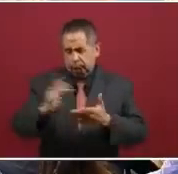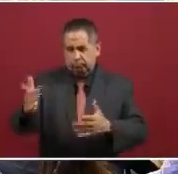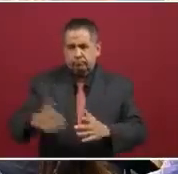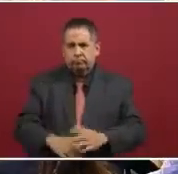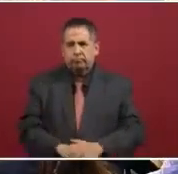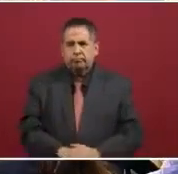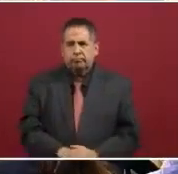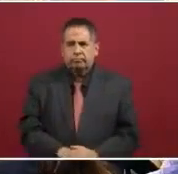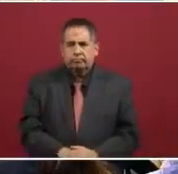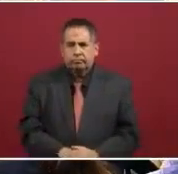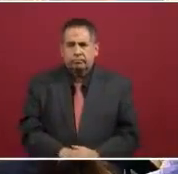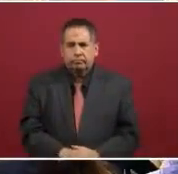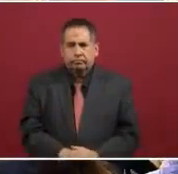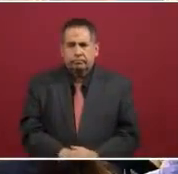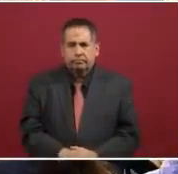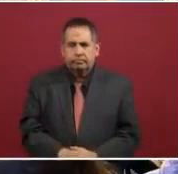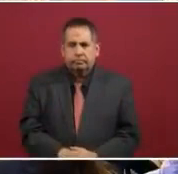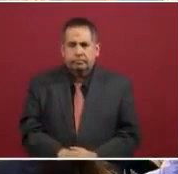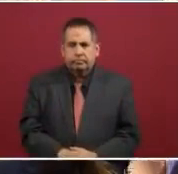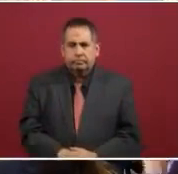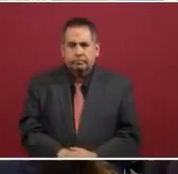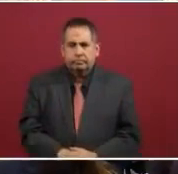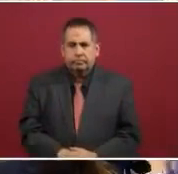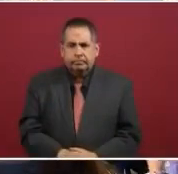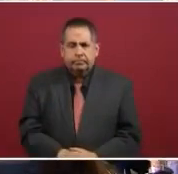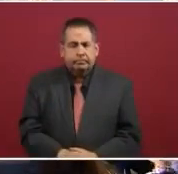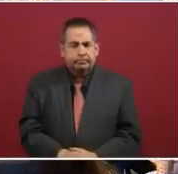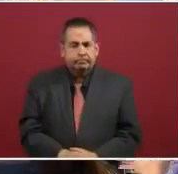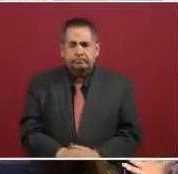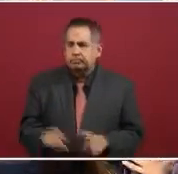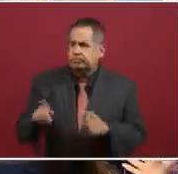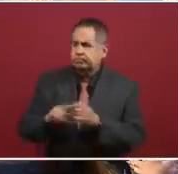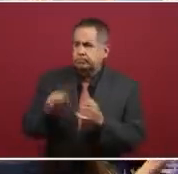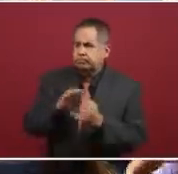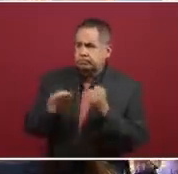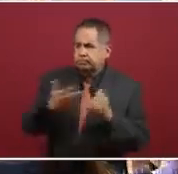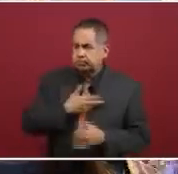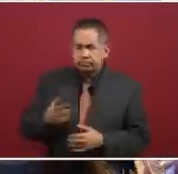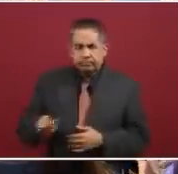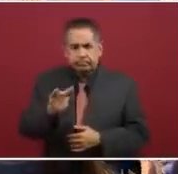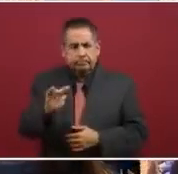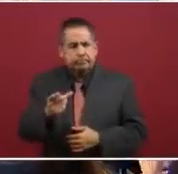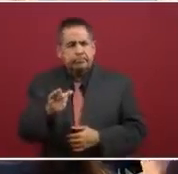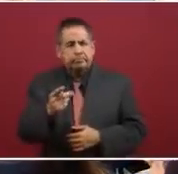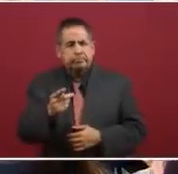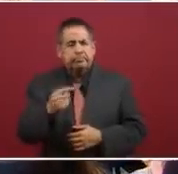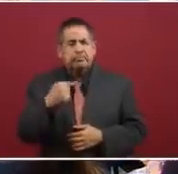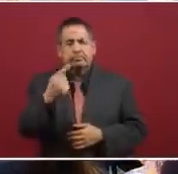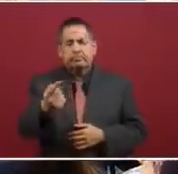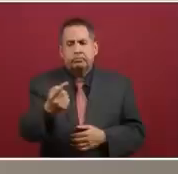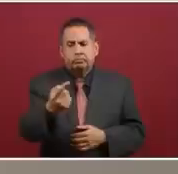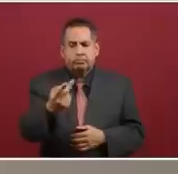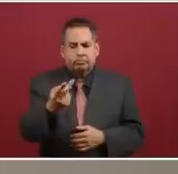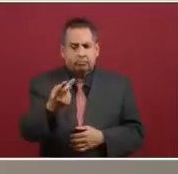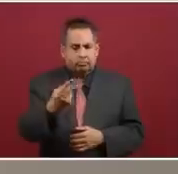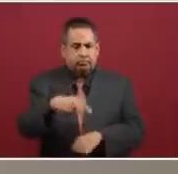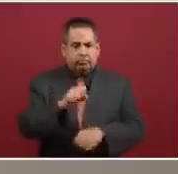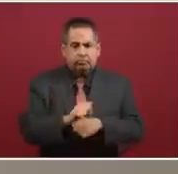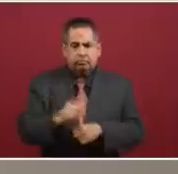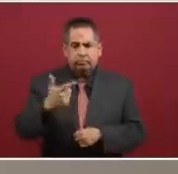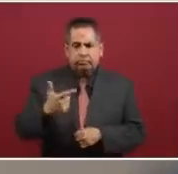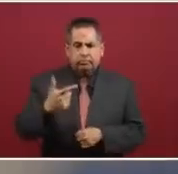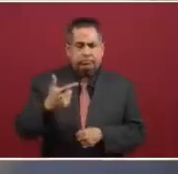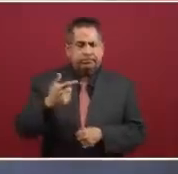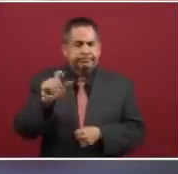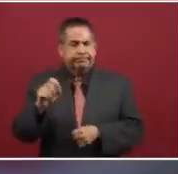gracias. Y nada más una pregunta al presidente. Estamos a un par de semanas de que se lleve a cabo el G20 en